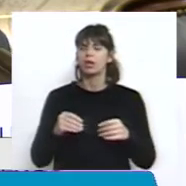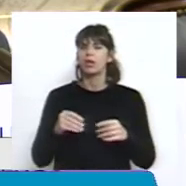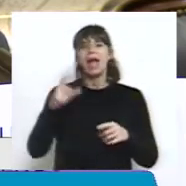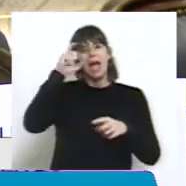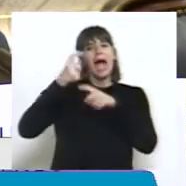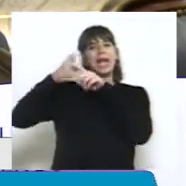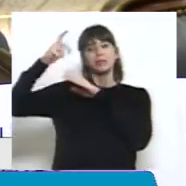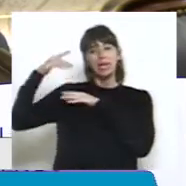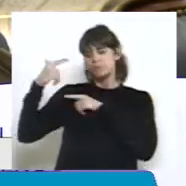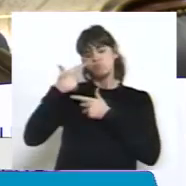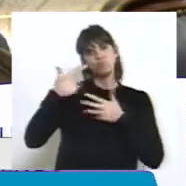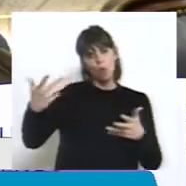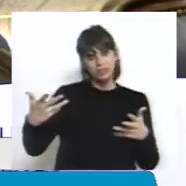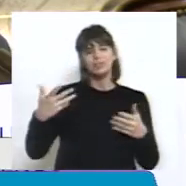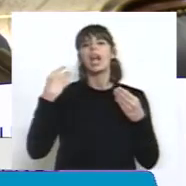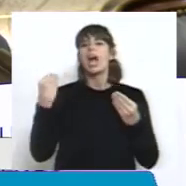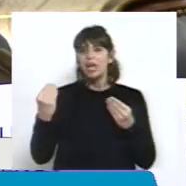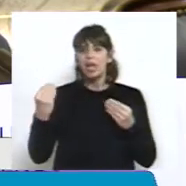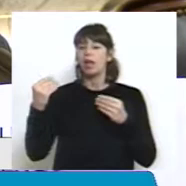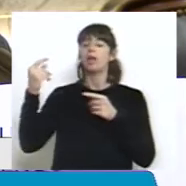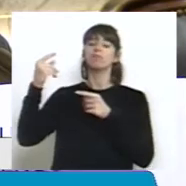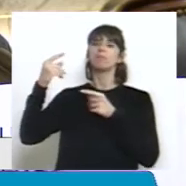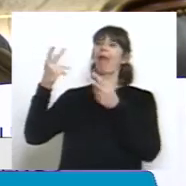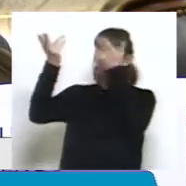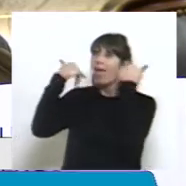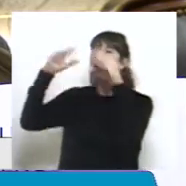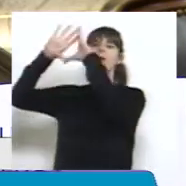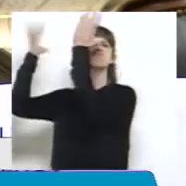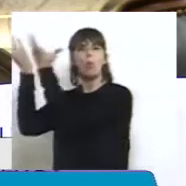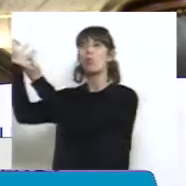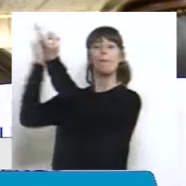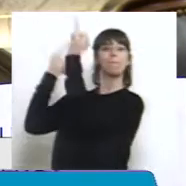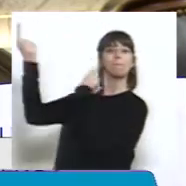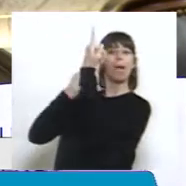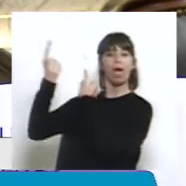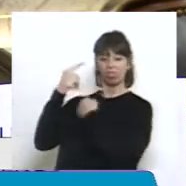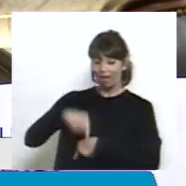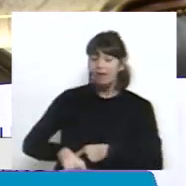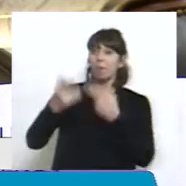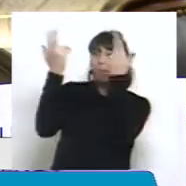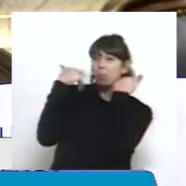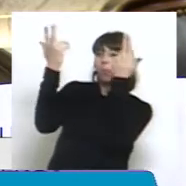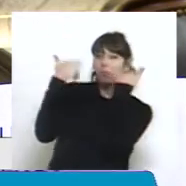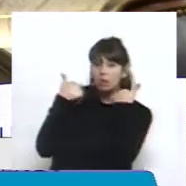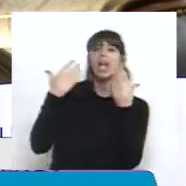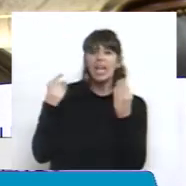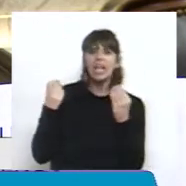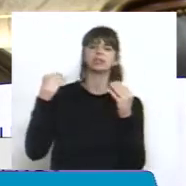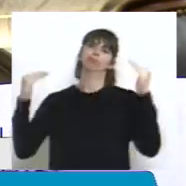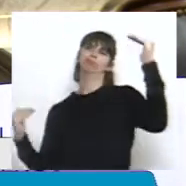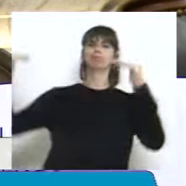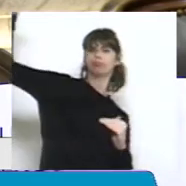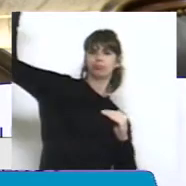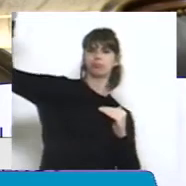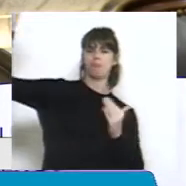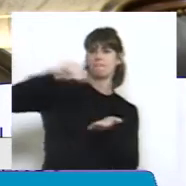que siguiendo los dictados de las potencias y de los organismos multinacionales, lo único que se hace es acentuar la desigualdad,